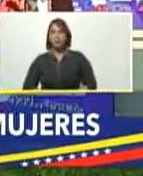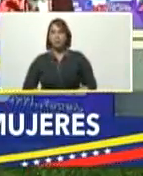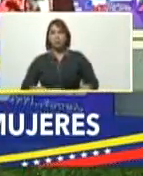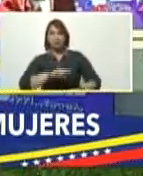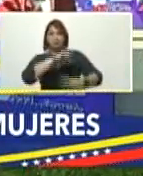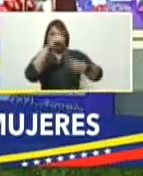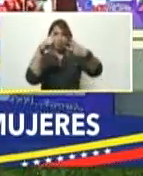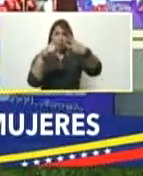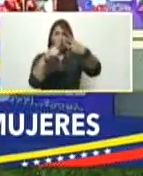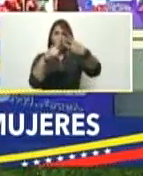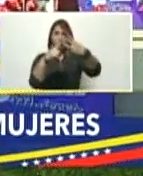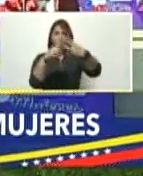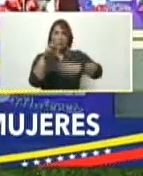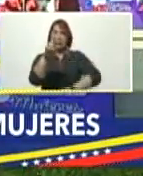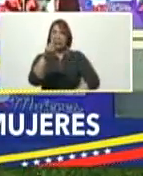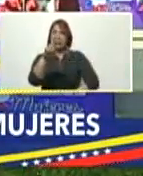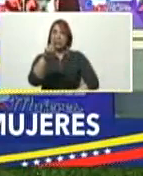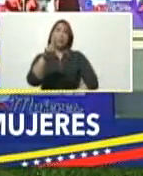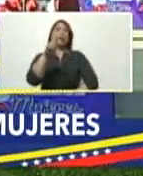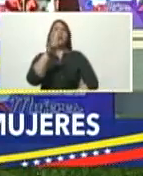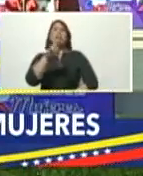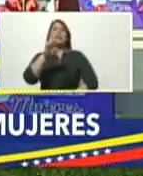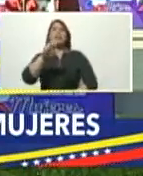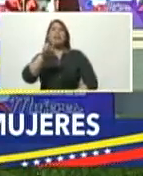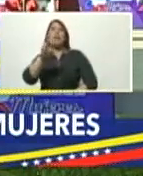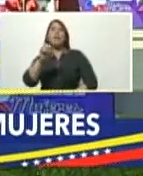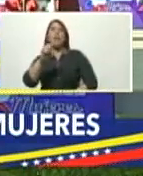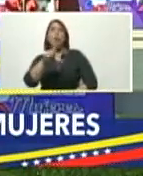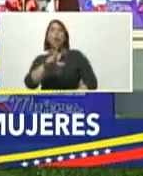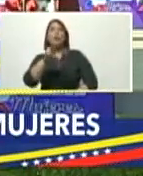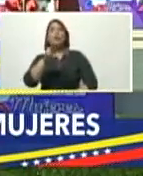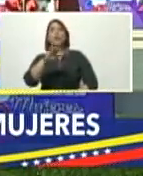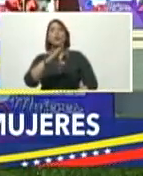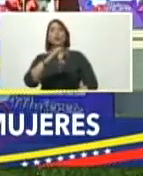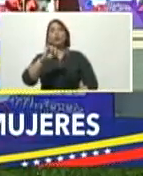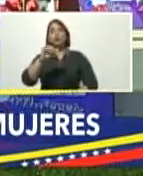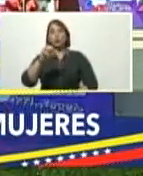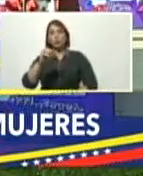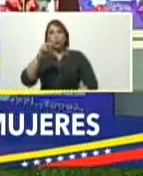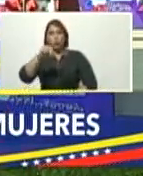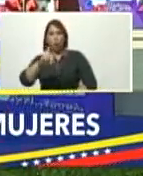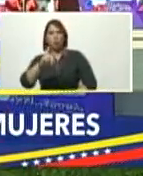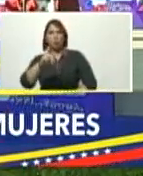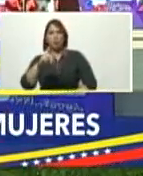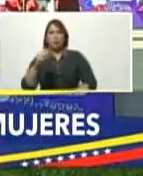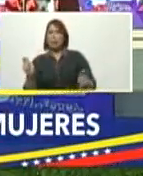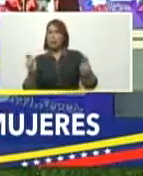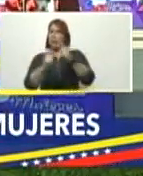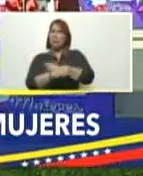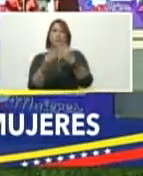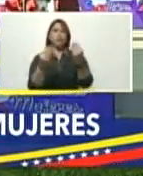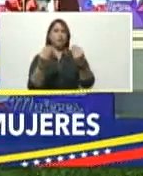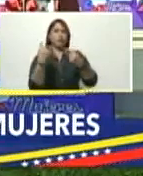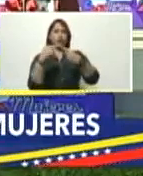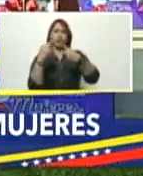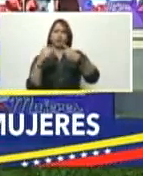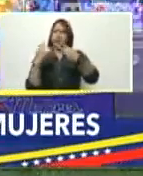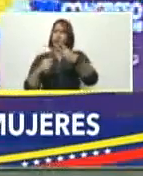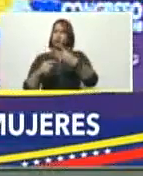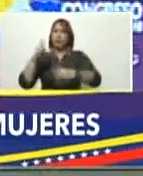y el revolucionar. Cambiar tantas cosas que merecen ser cambiadas en la Venezuela de